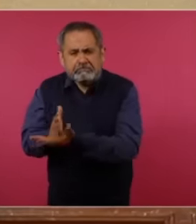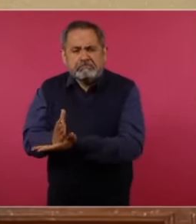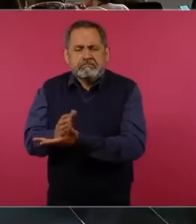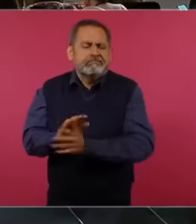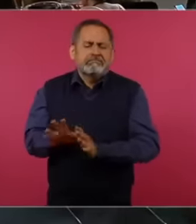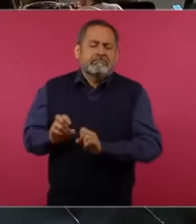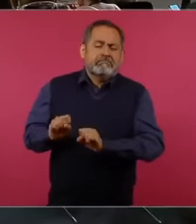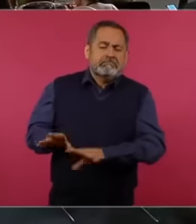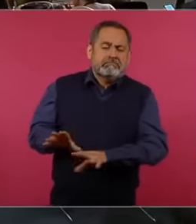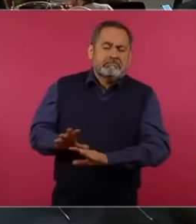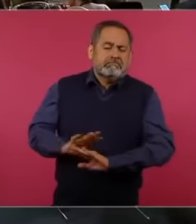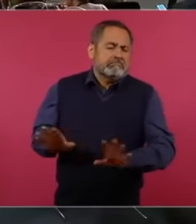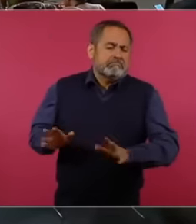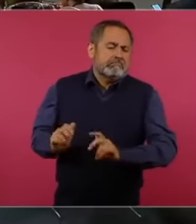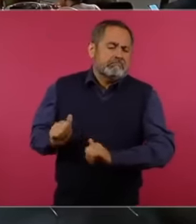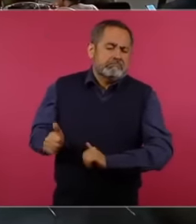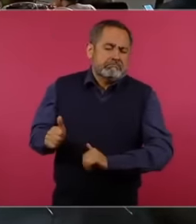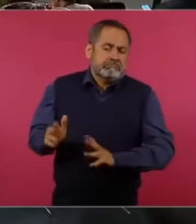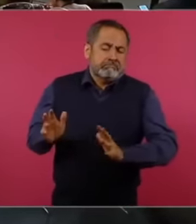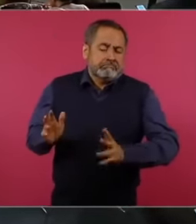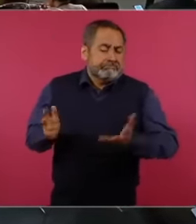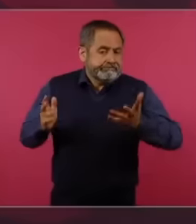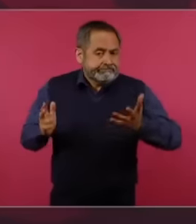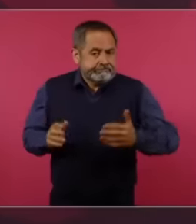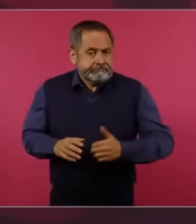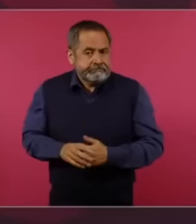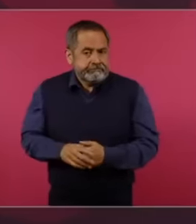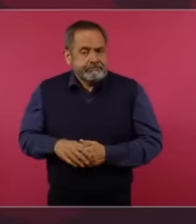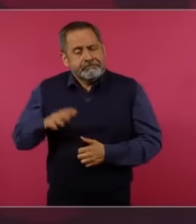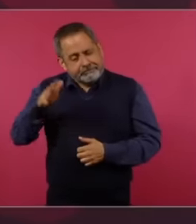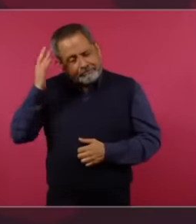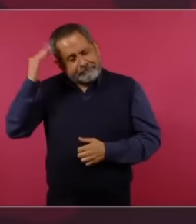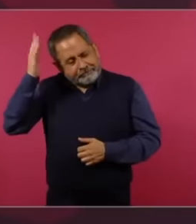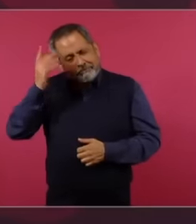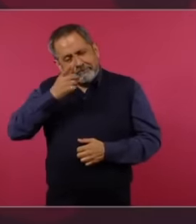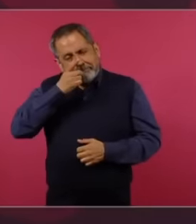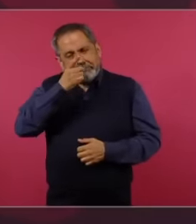el rescate y en ese entonces se dijo de que